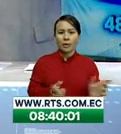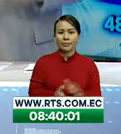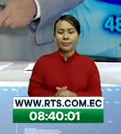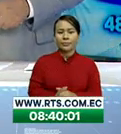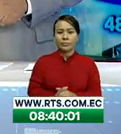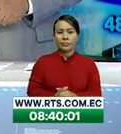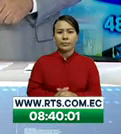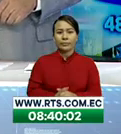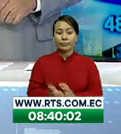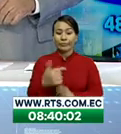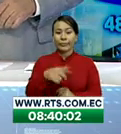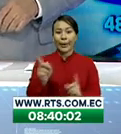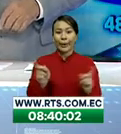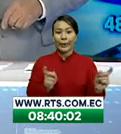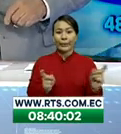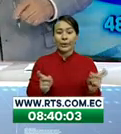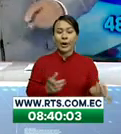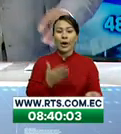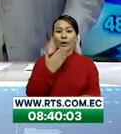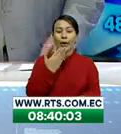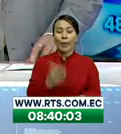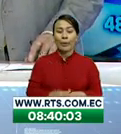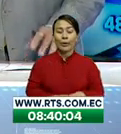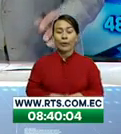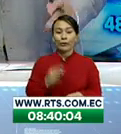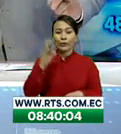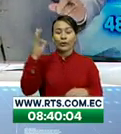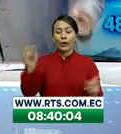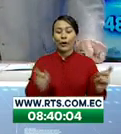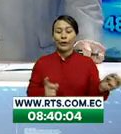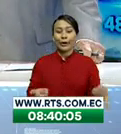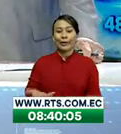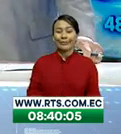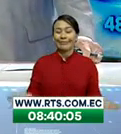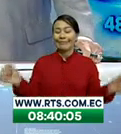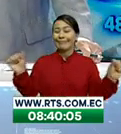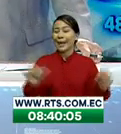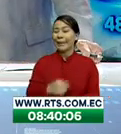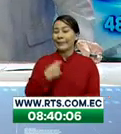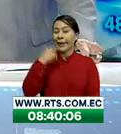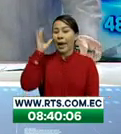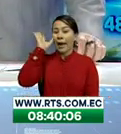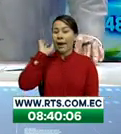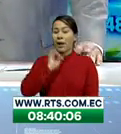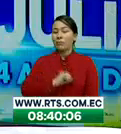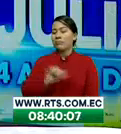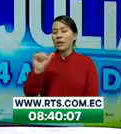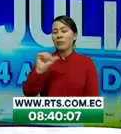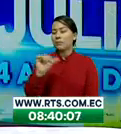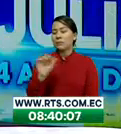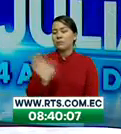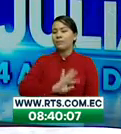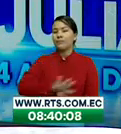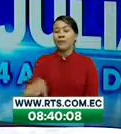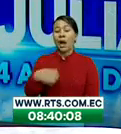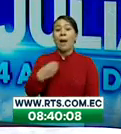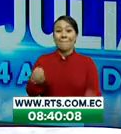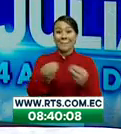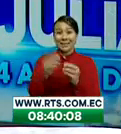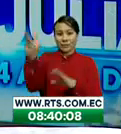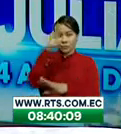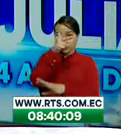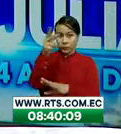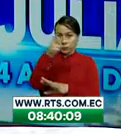controlan, ¿cómo será el descontrol, no? Bueno, vamos con más información para ustedes. Una cámara de video